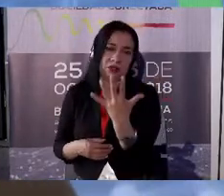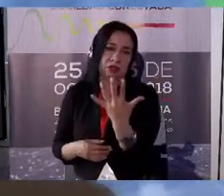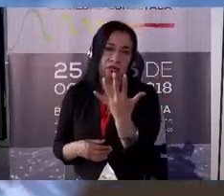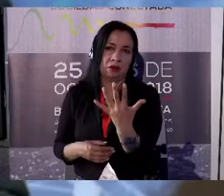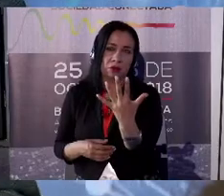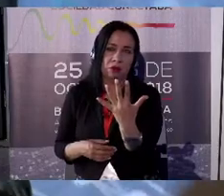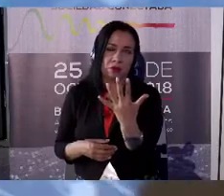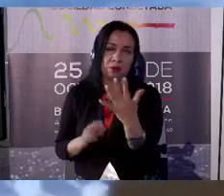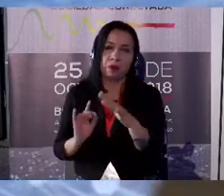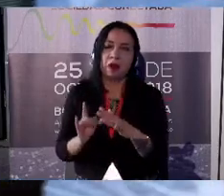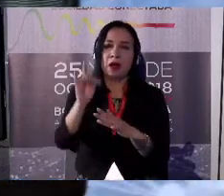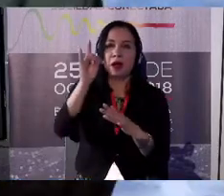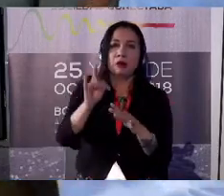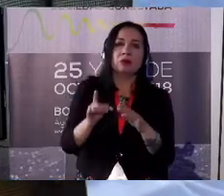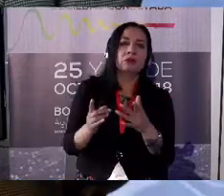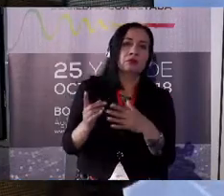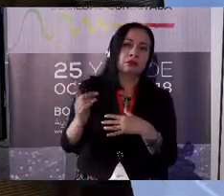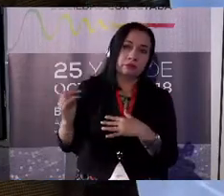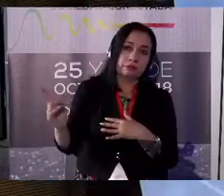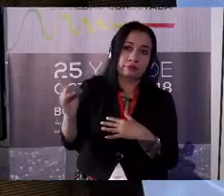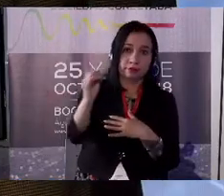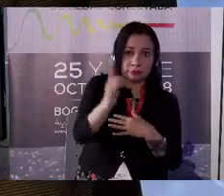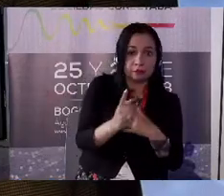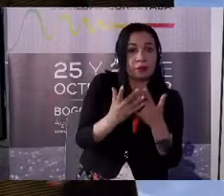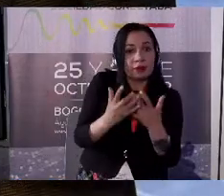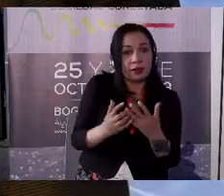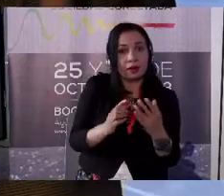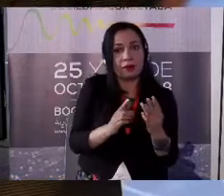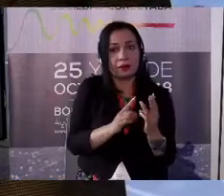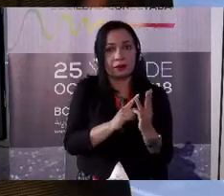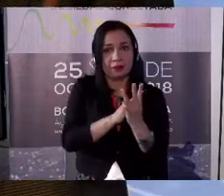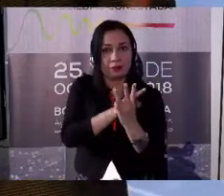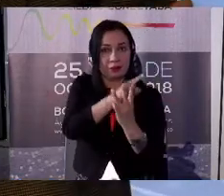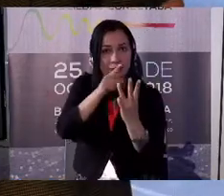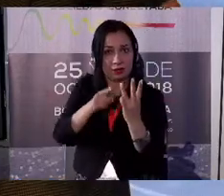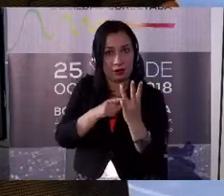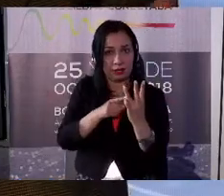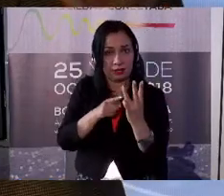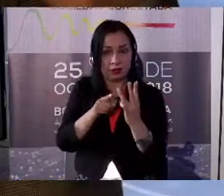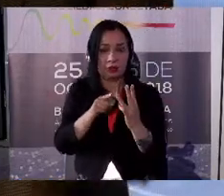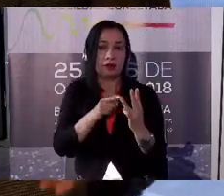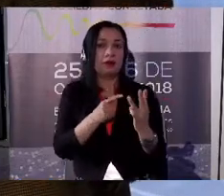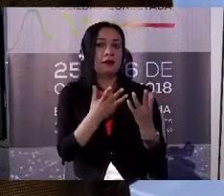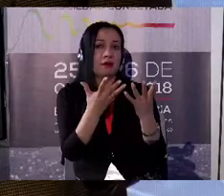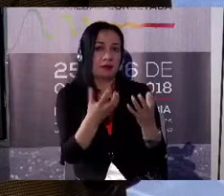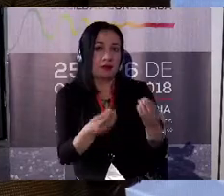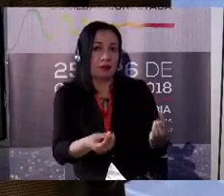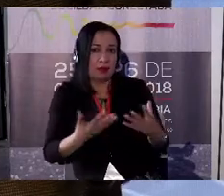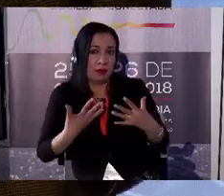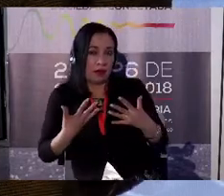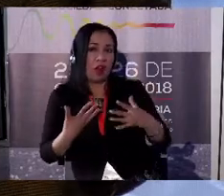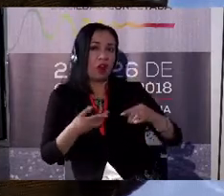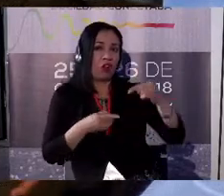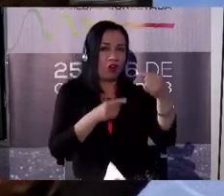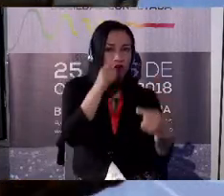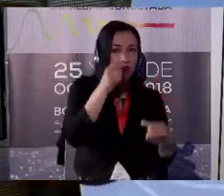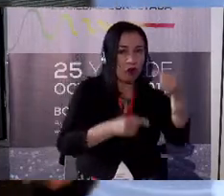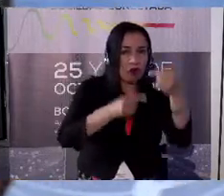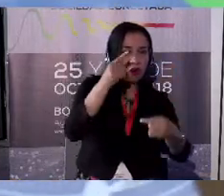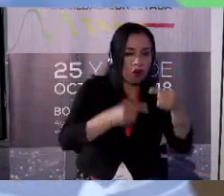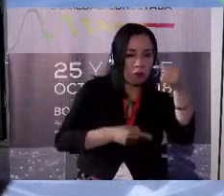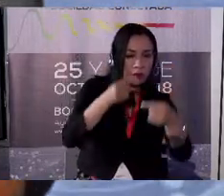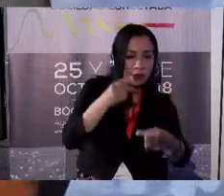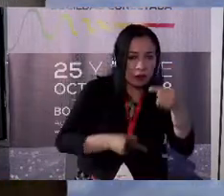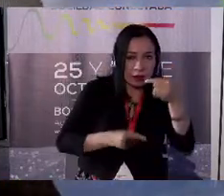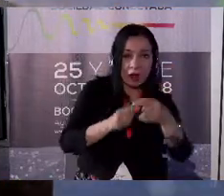llega y quiere 3 de esos productos y está compitiendo con otros, y al final de la subasta se ganó 1, pero no los